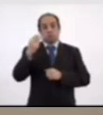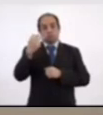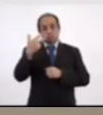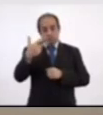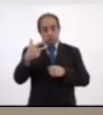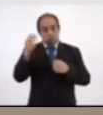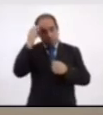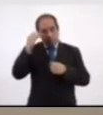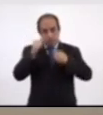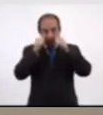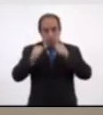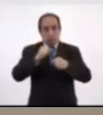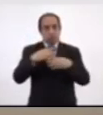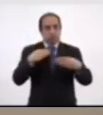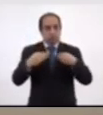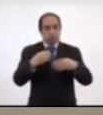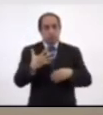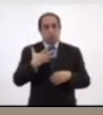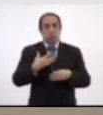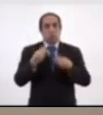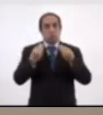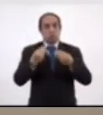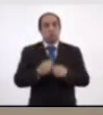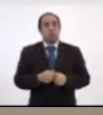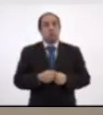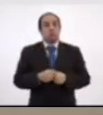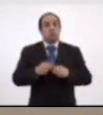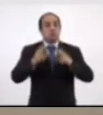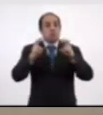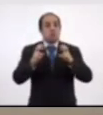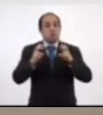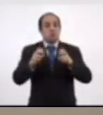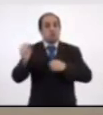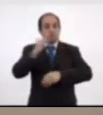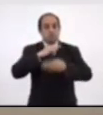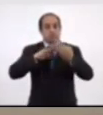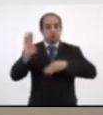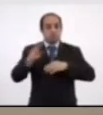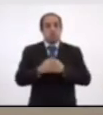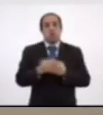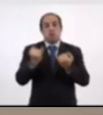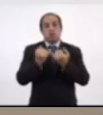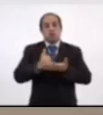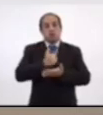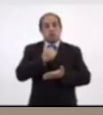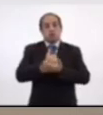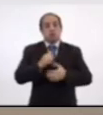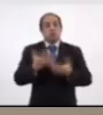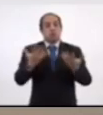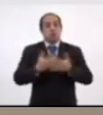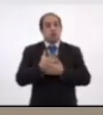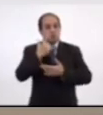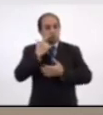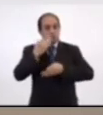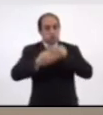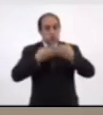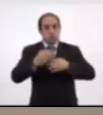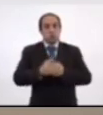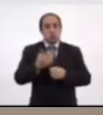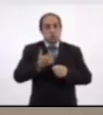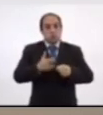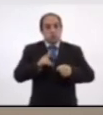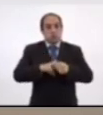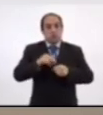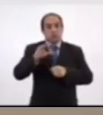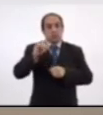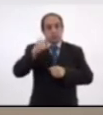pandemia. Y ahí están muchos casos de éxito, así como la ciudad, que nosotros reconocemos mucho el esfuerzo que se hizo en todos los hospitales, el Citibanamex,